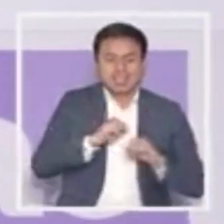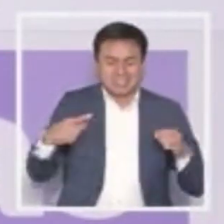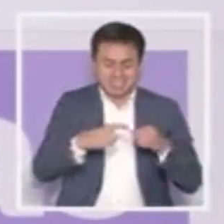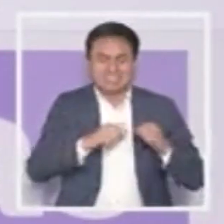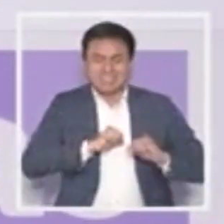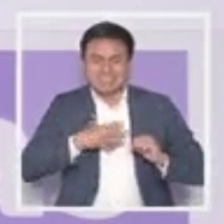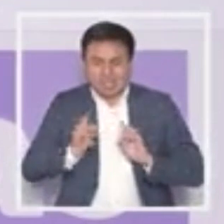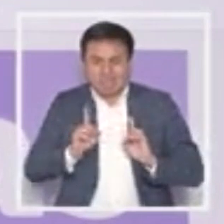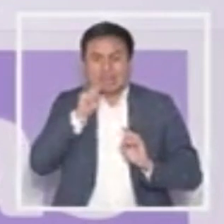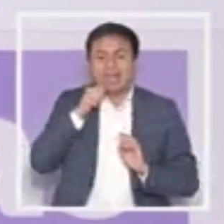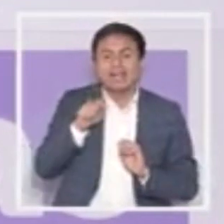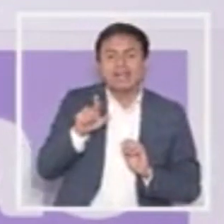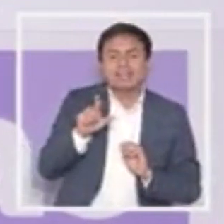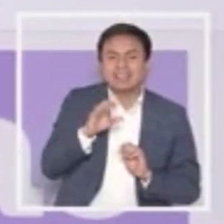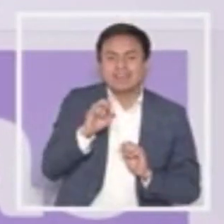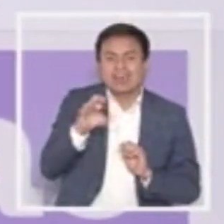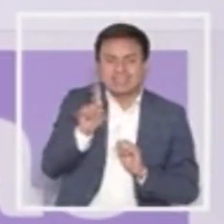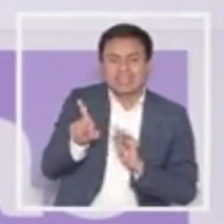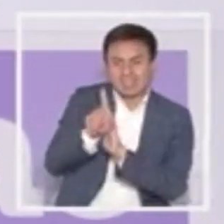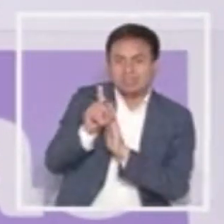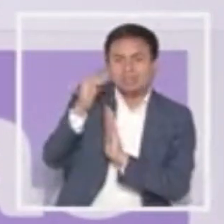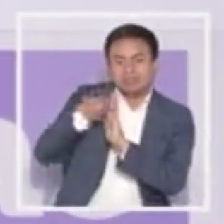para mujeres, proyecto de ley sobre el derecho a una vida